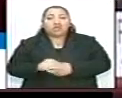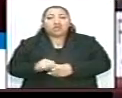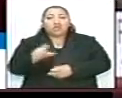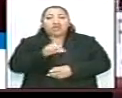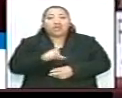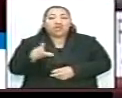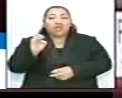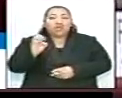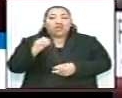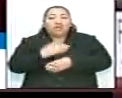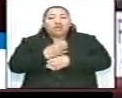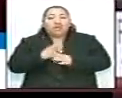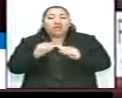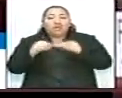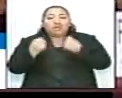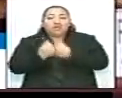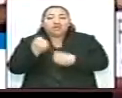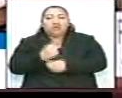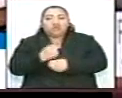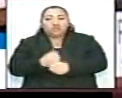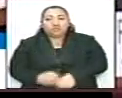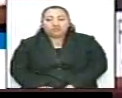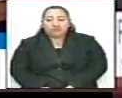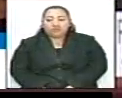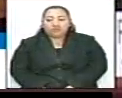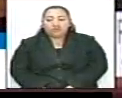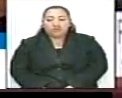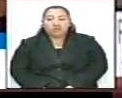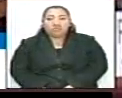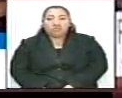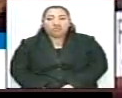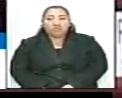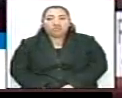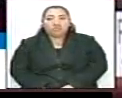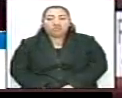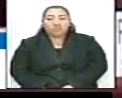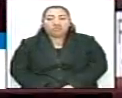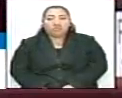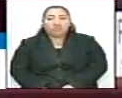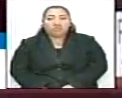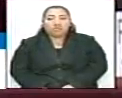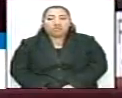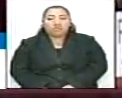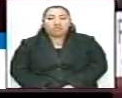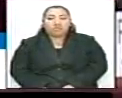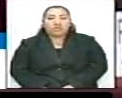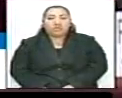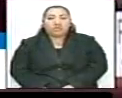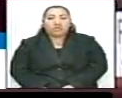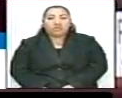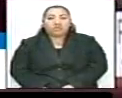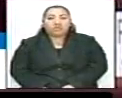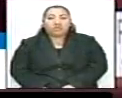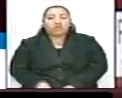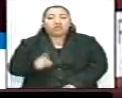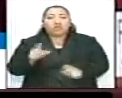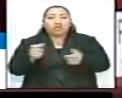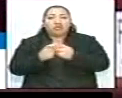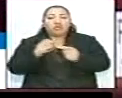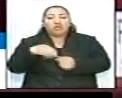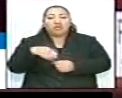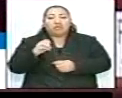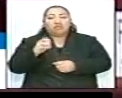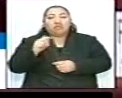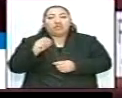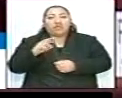establece la conformación de grupo de trabajo, y algo que tiene relación con lo planteado por el congresista Monterola, yo quiero